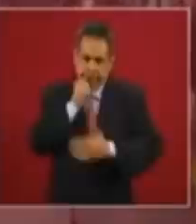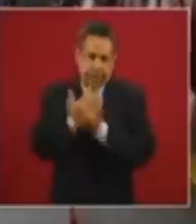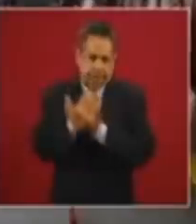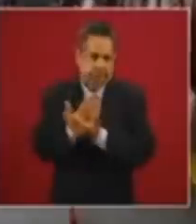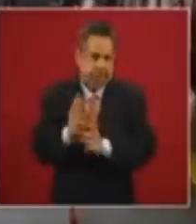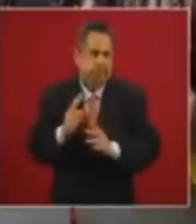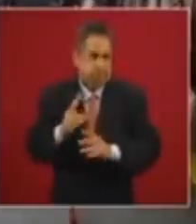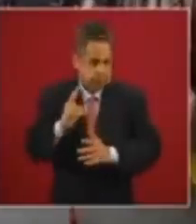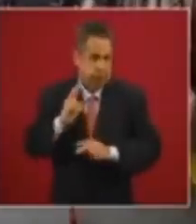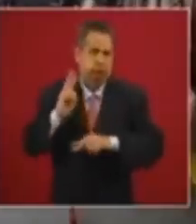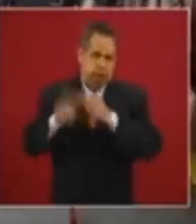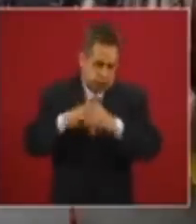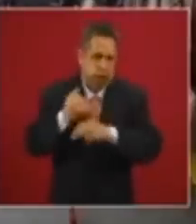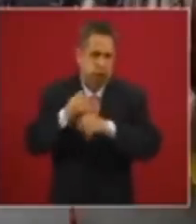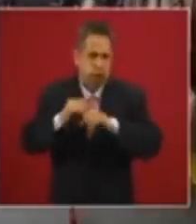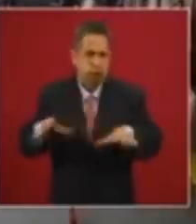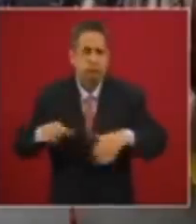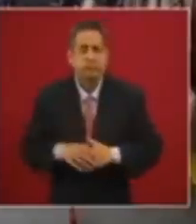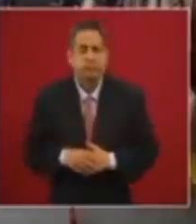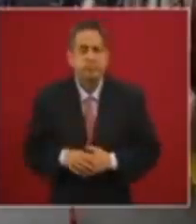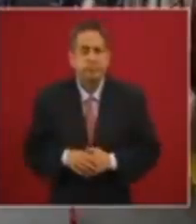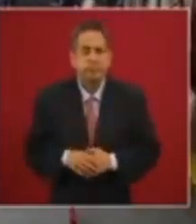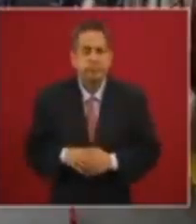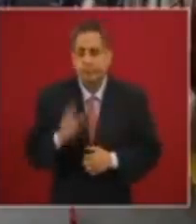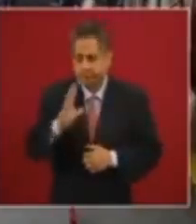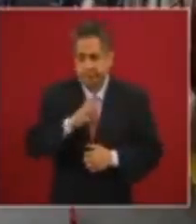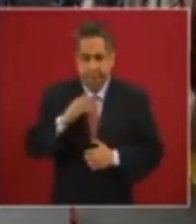Les decía, hay avances